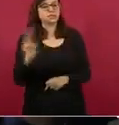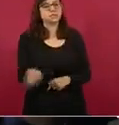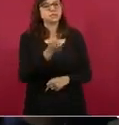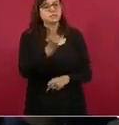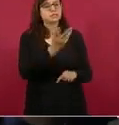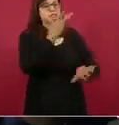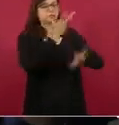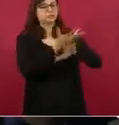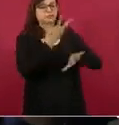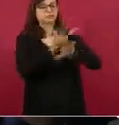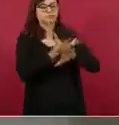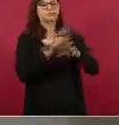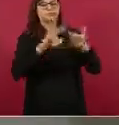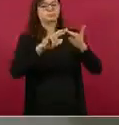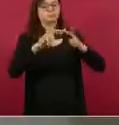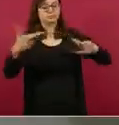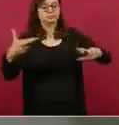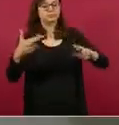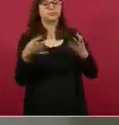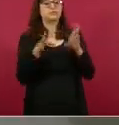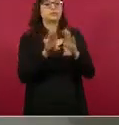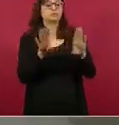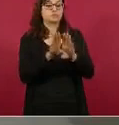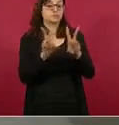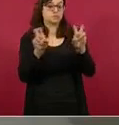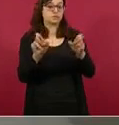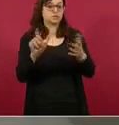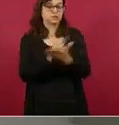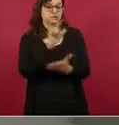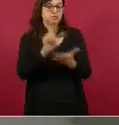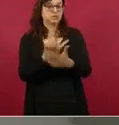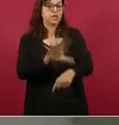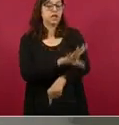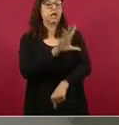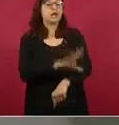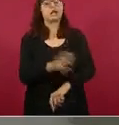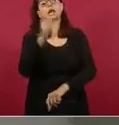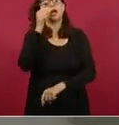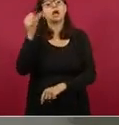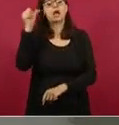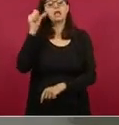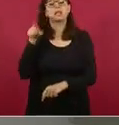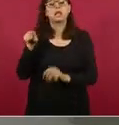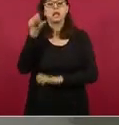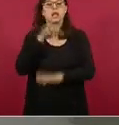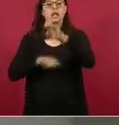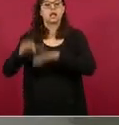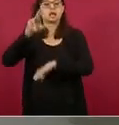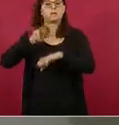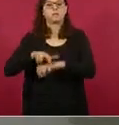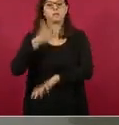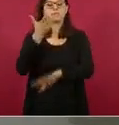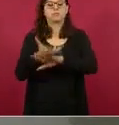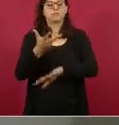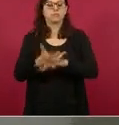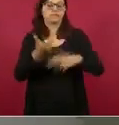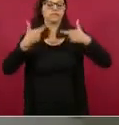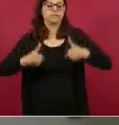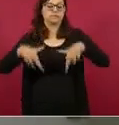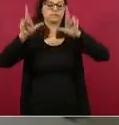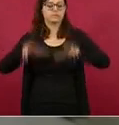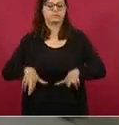Estados Unidos en torno también a la reforma eléctrica. Hubo un pronunciamiento ayer por parte del embajador de Estados Unidos en México, Ken Salazar,